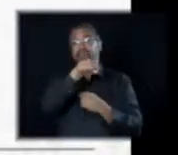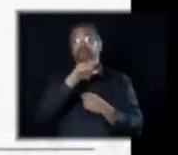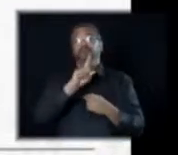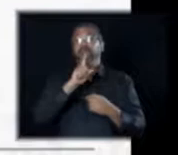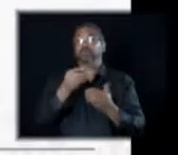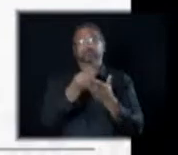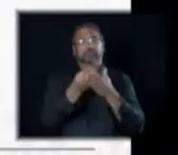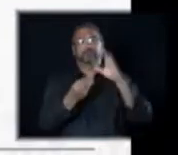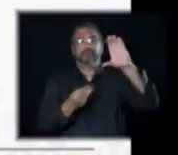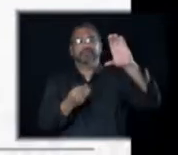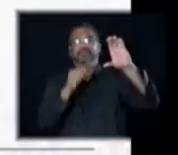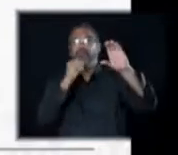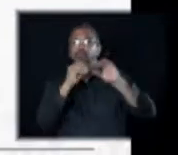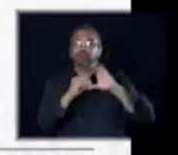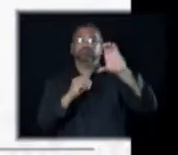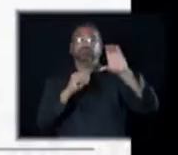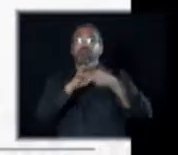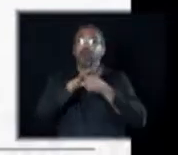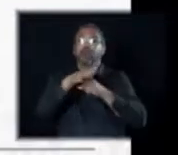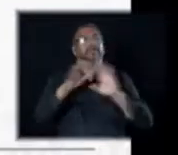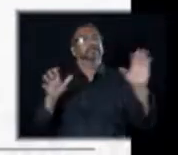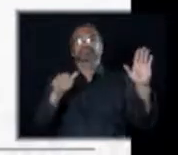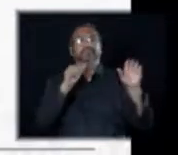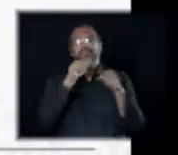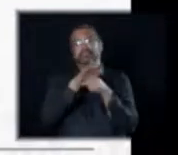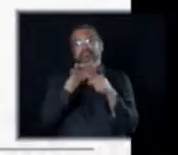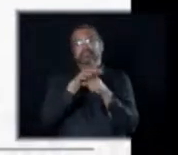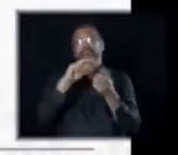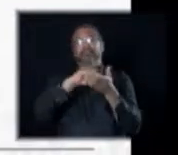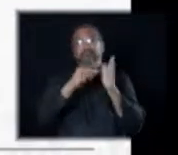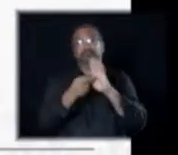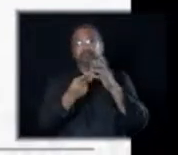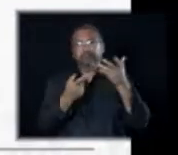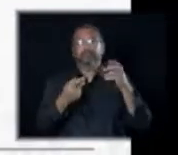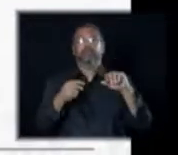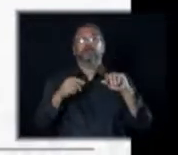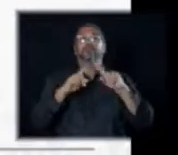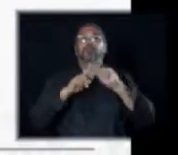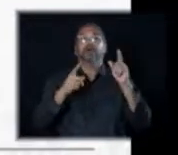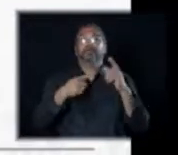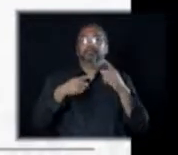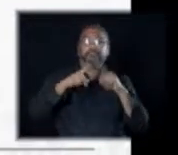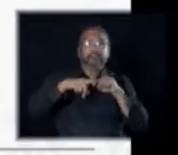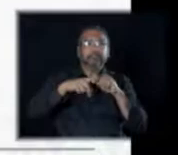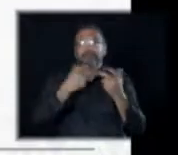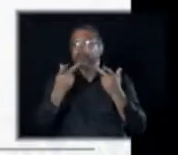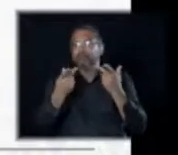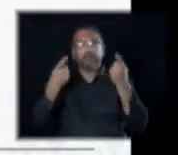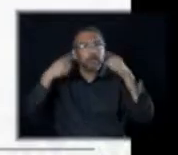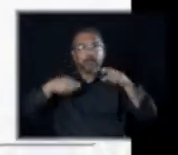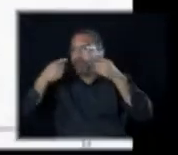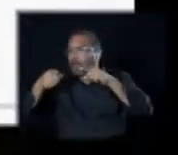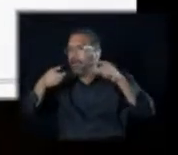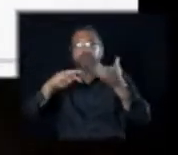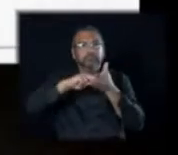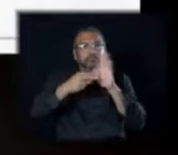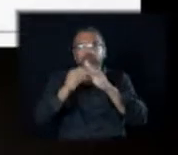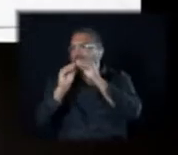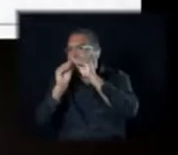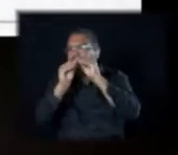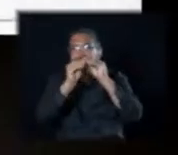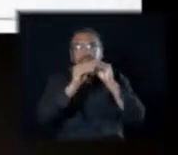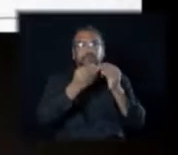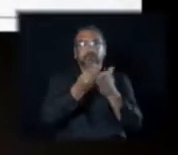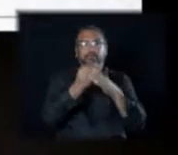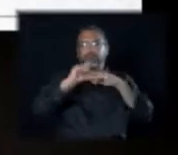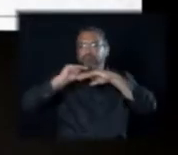de energía eléctrica. Los fondos que tienen son insuficientes, dando... de su urgencia y su necesidad para